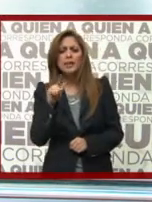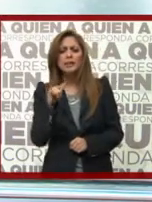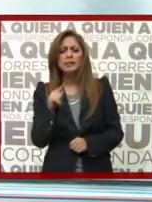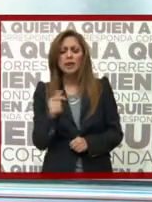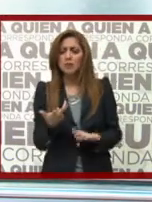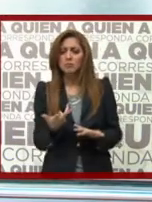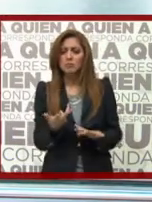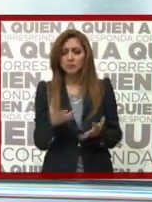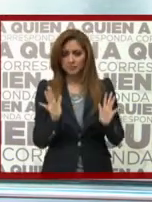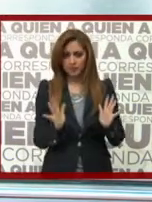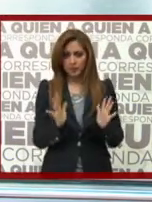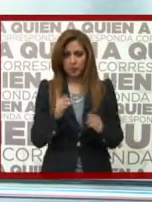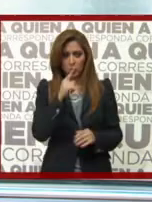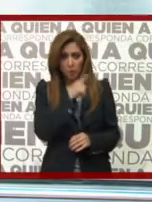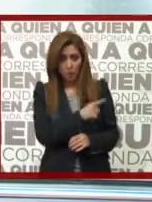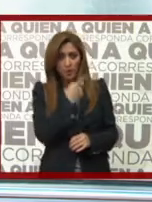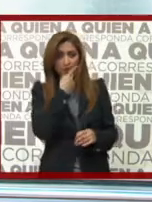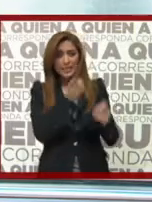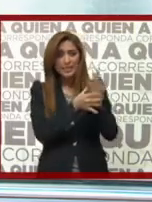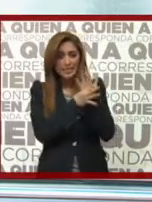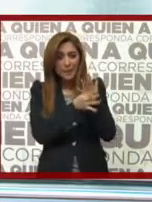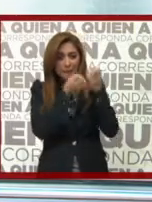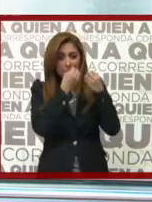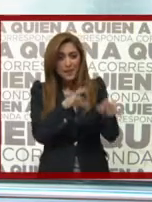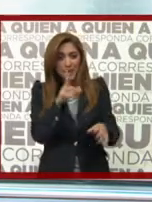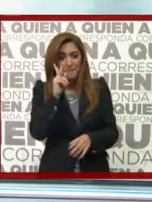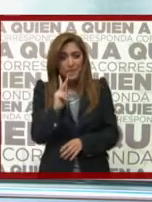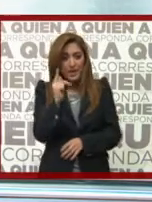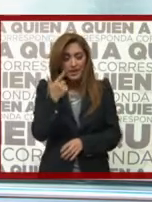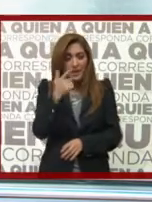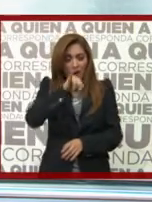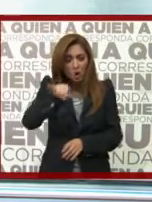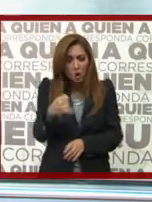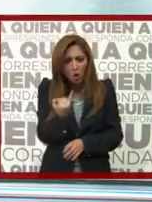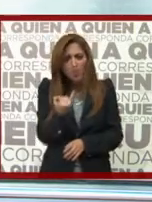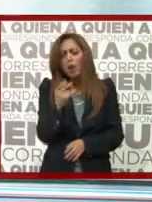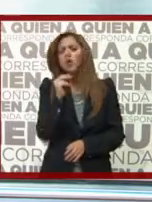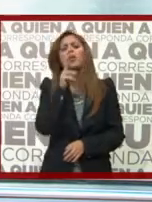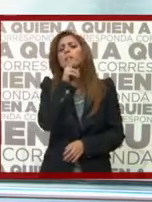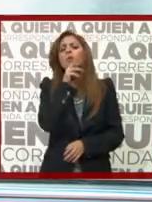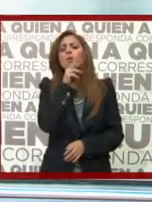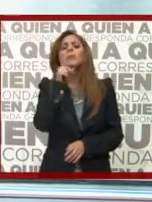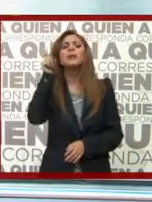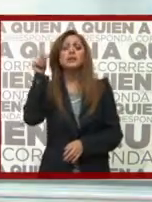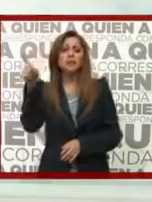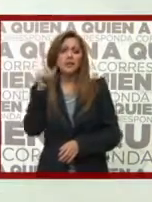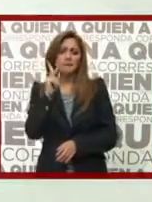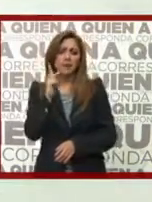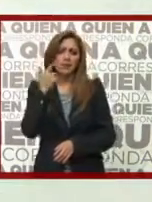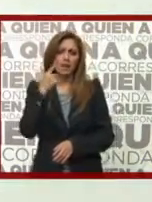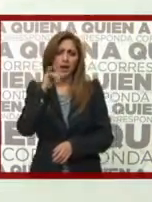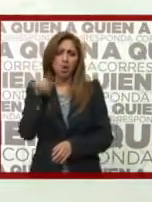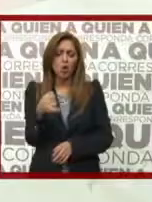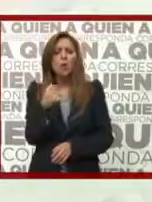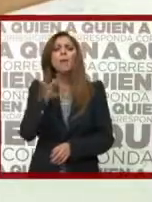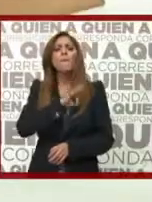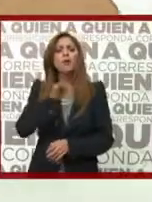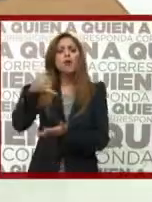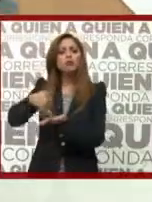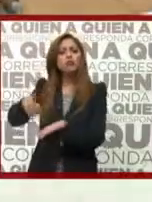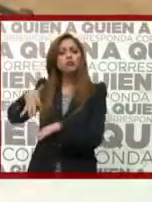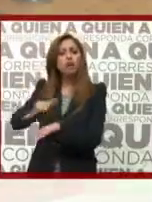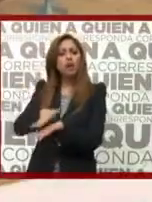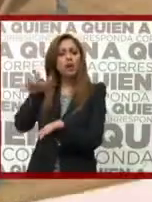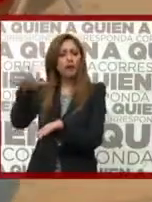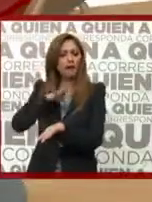si ellos perdieron el papel que les entregó la Procuraduría lo tiene en una computadora, lo mandó imprimir